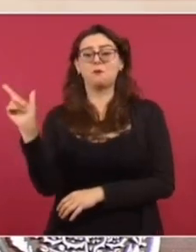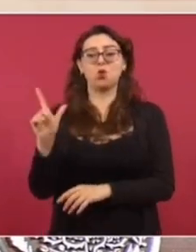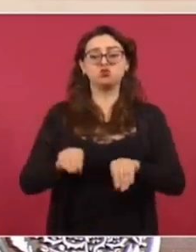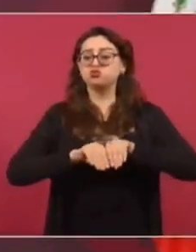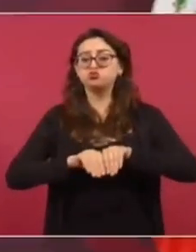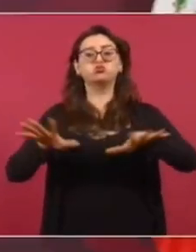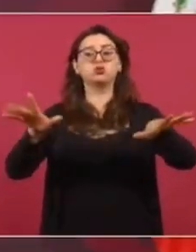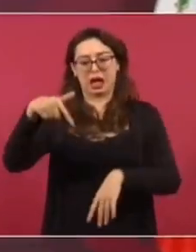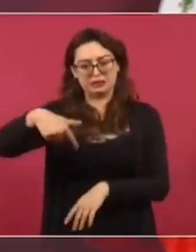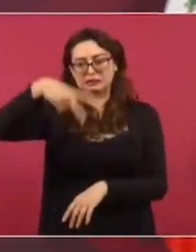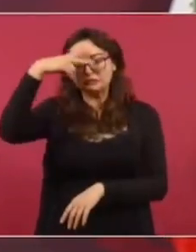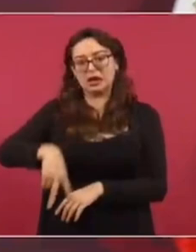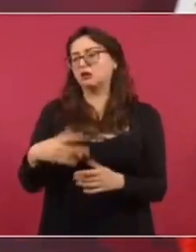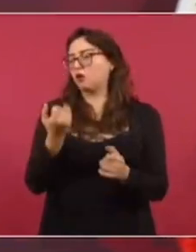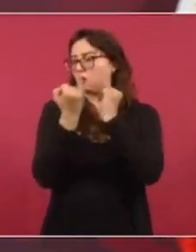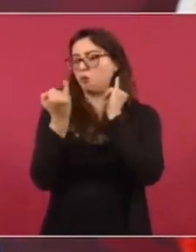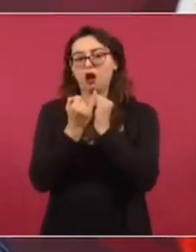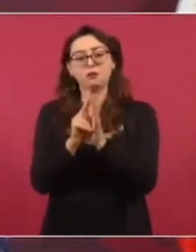el reforma